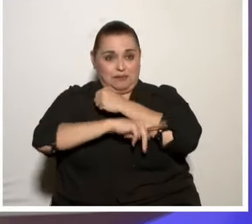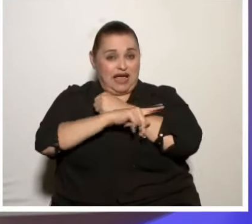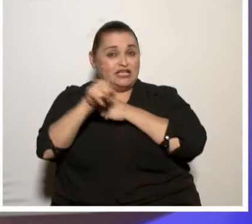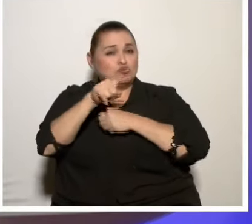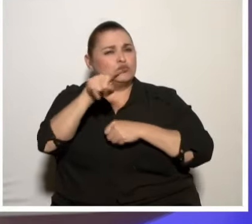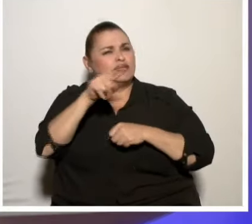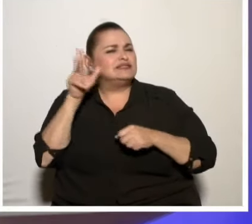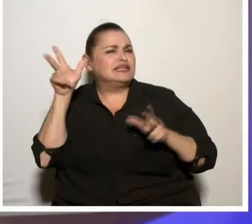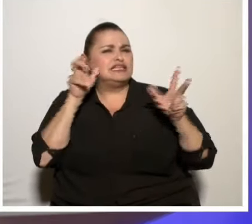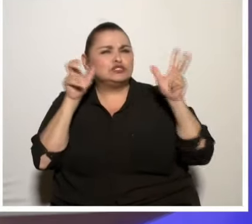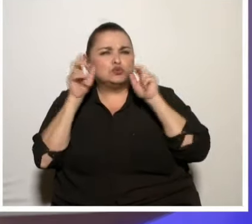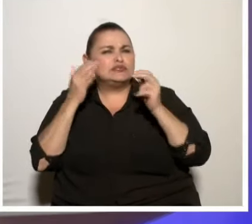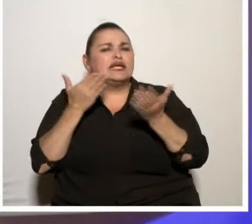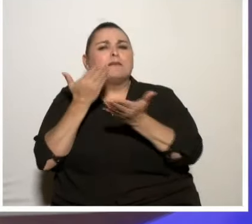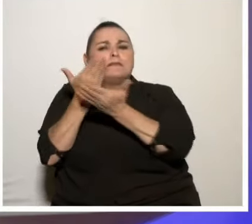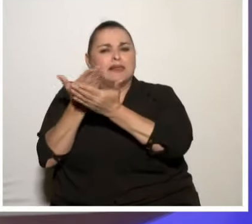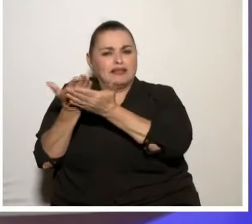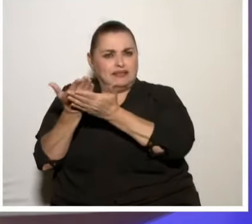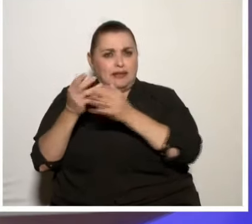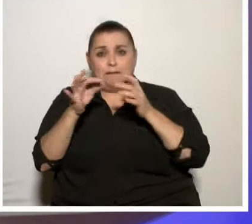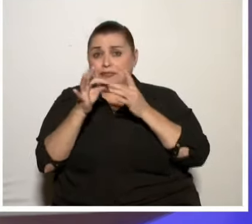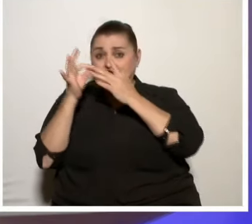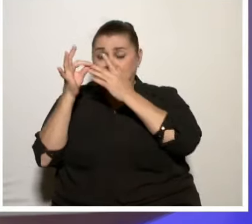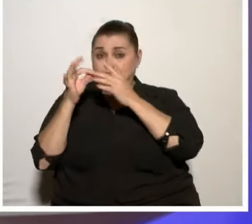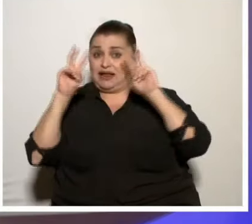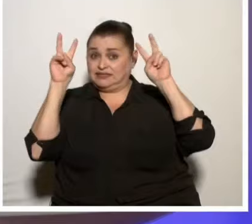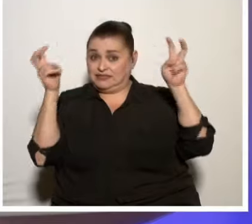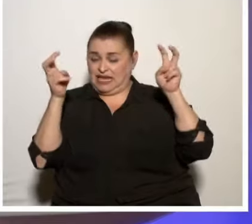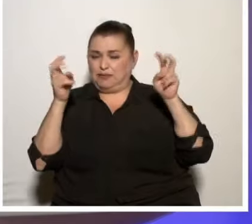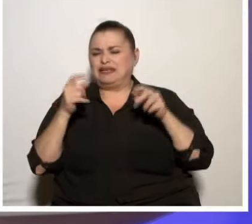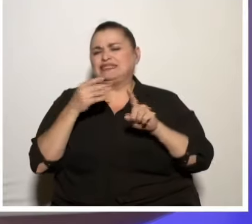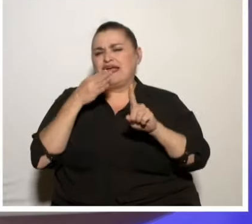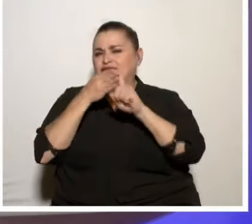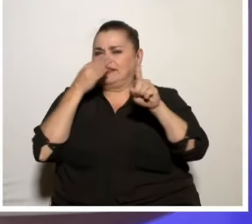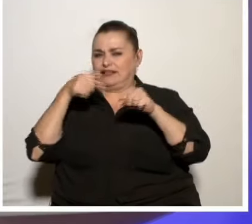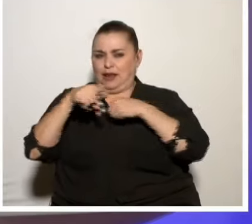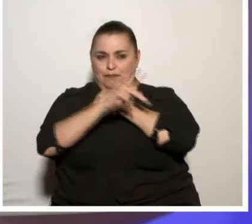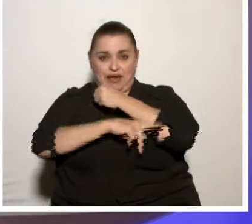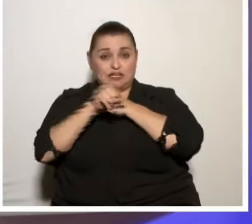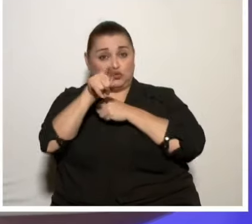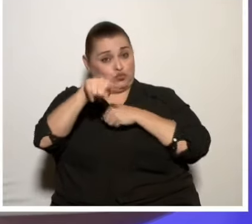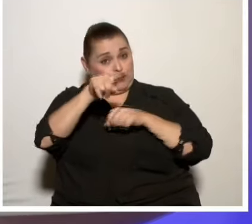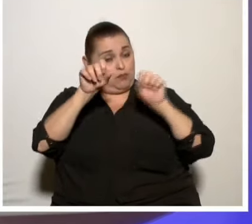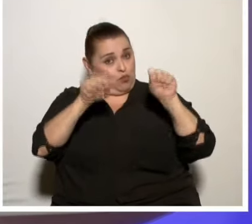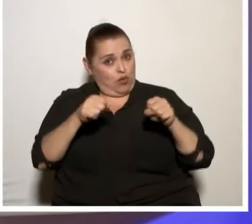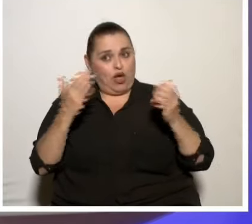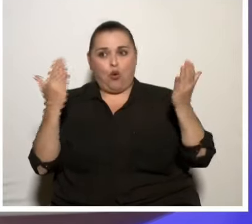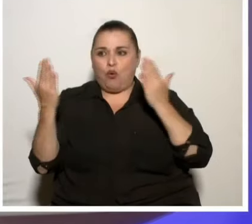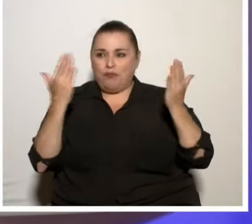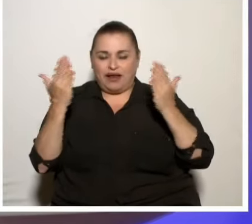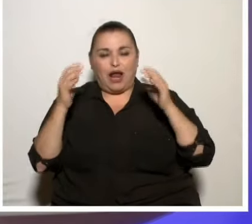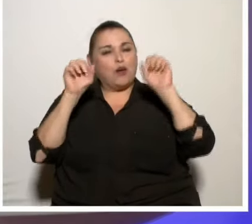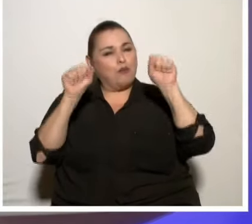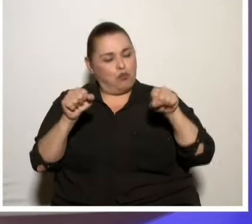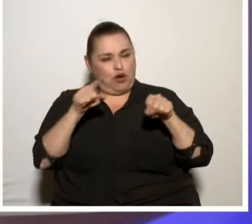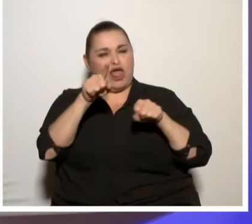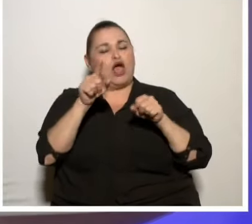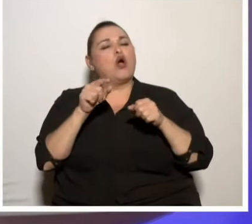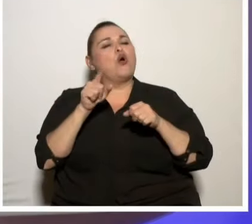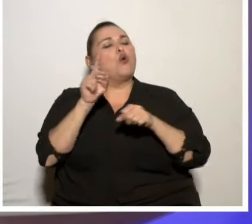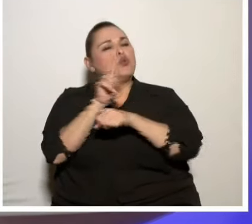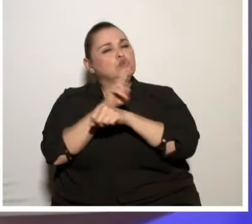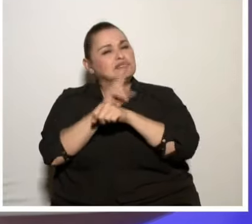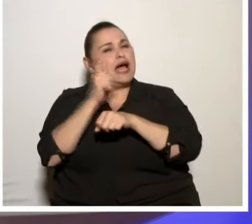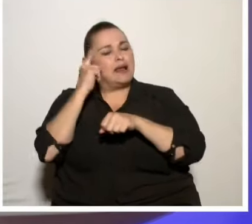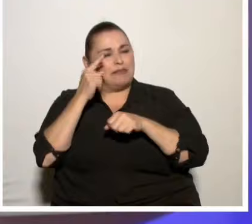qué plantean ellos sobre los principales temas que aquejan a nuestro país y que usted pueda comparar para que pueda usarlo como un insumo para